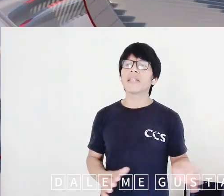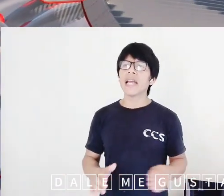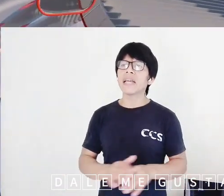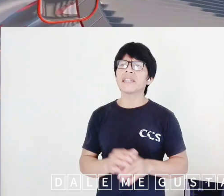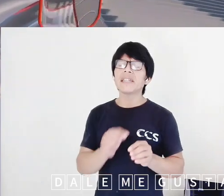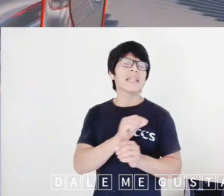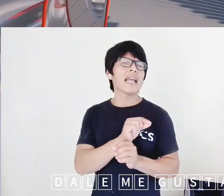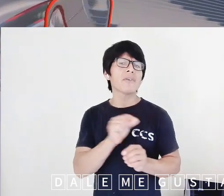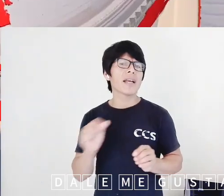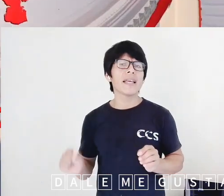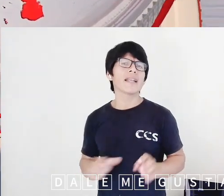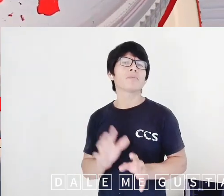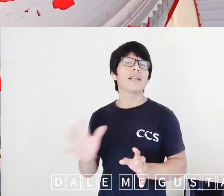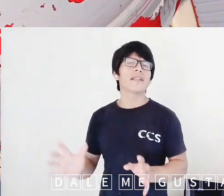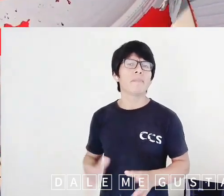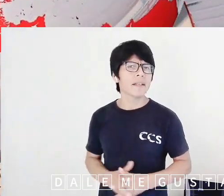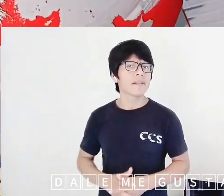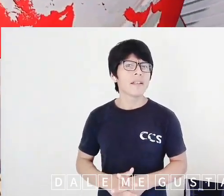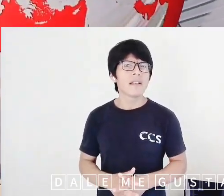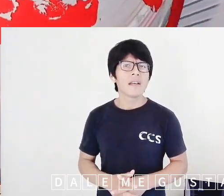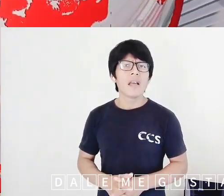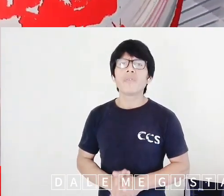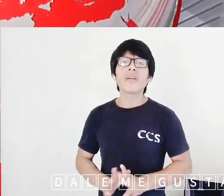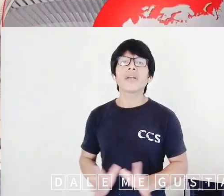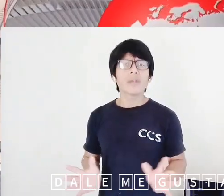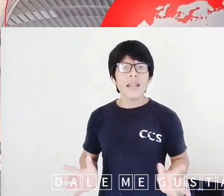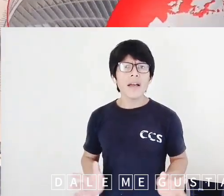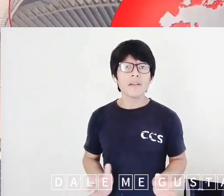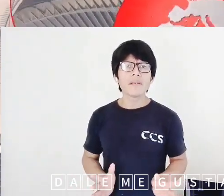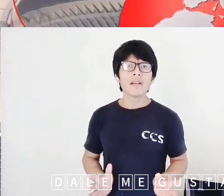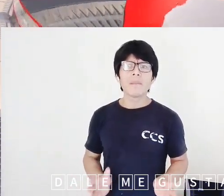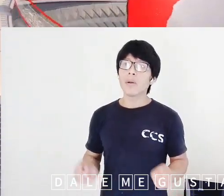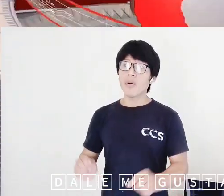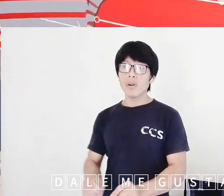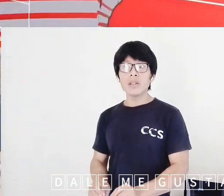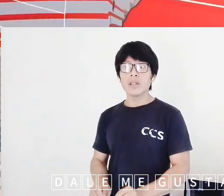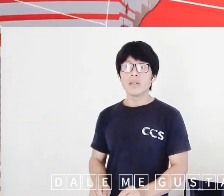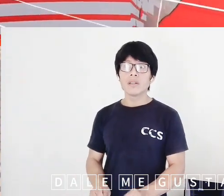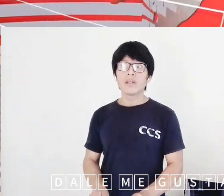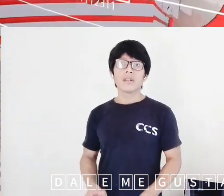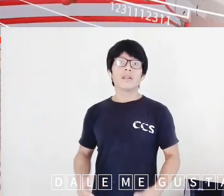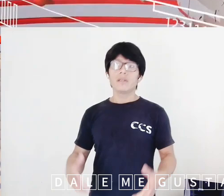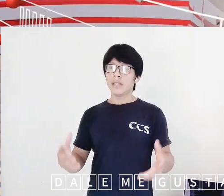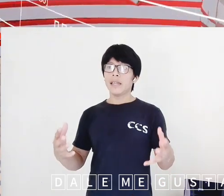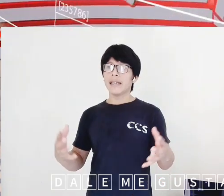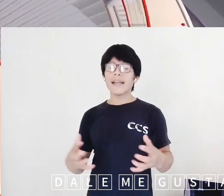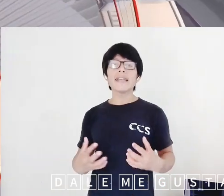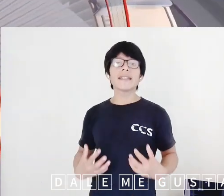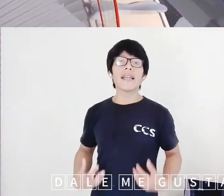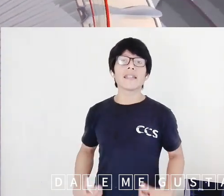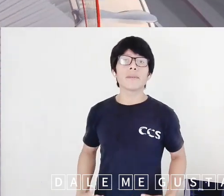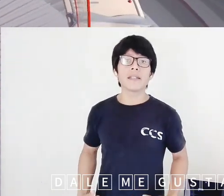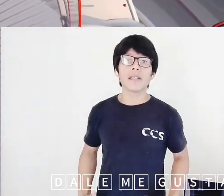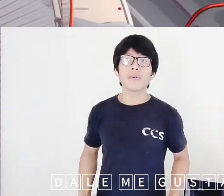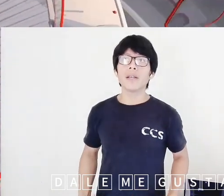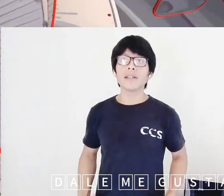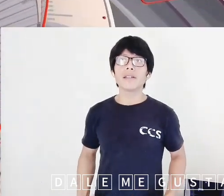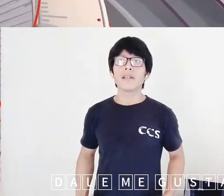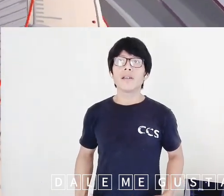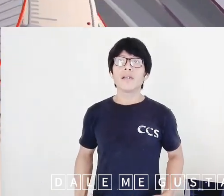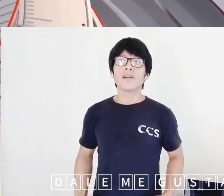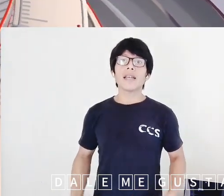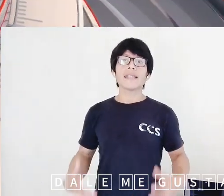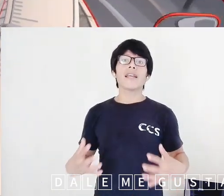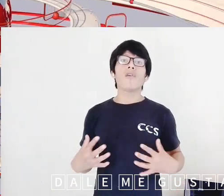los peritajes y se quedaron calladas las mujeres del PAN. No dijeron nada. Pero hoy se rasgan las